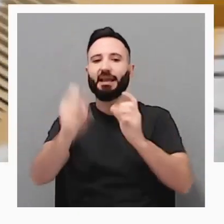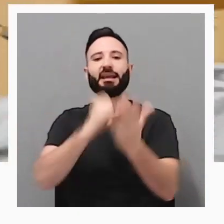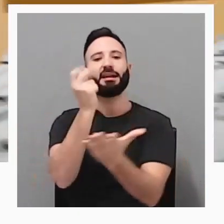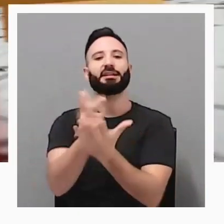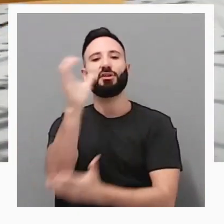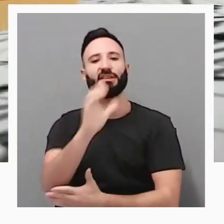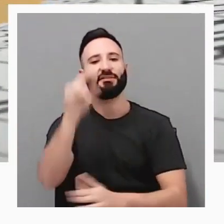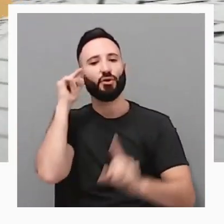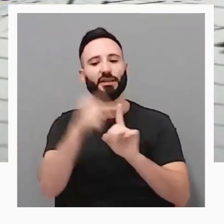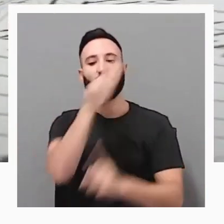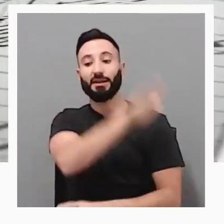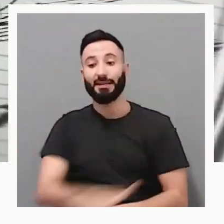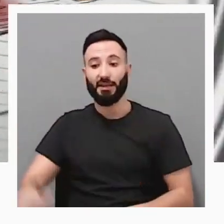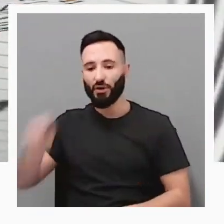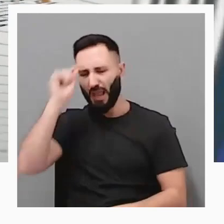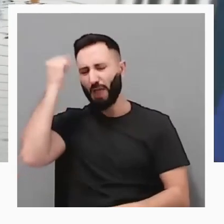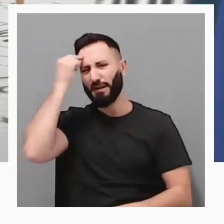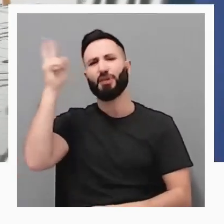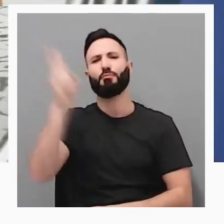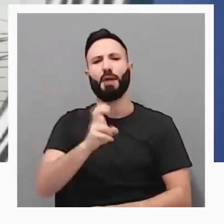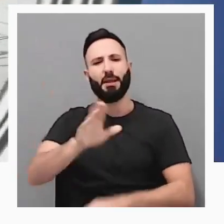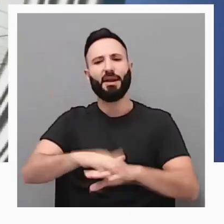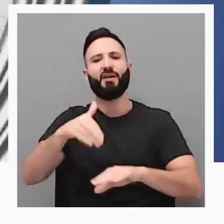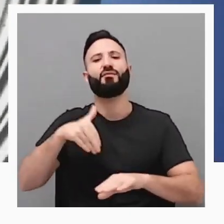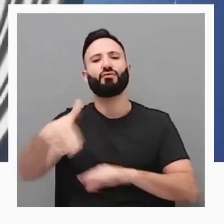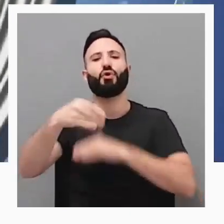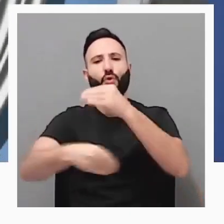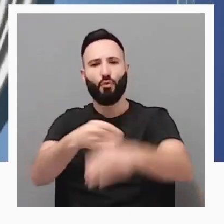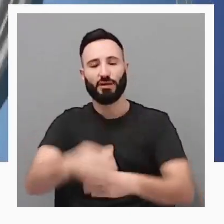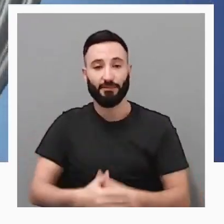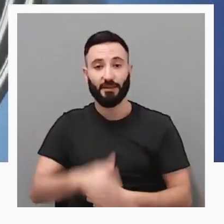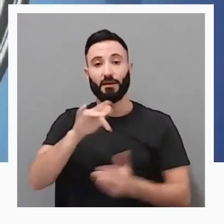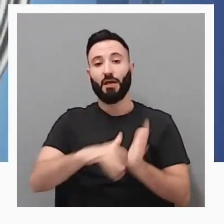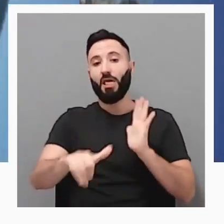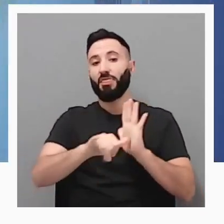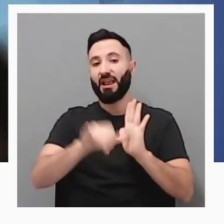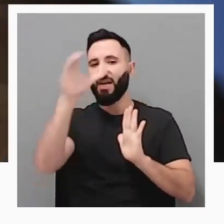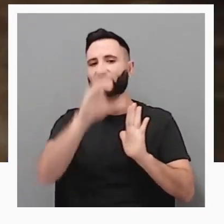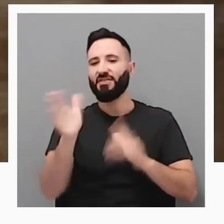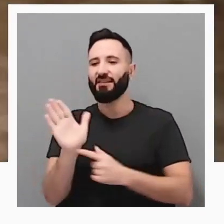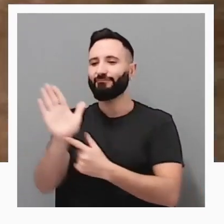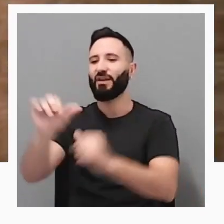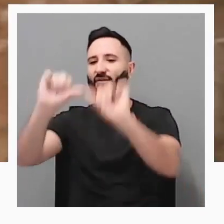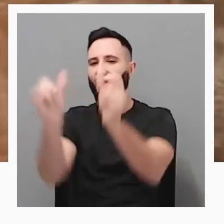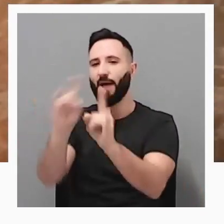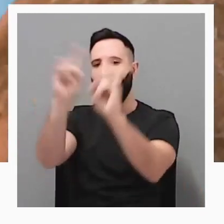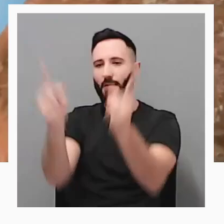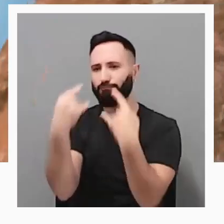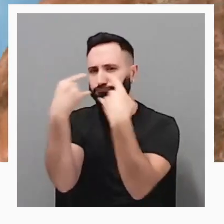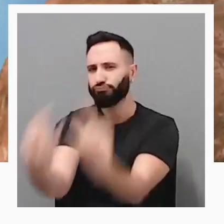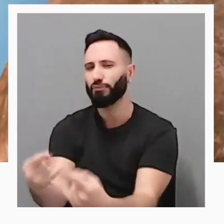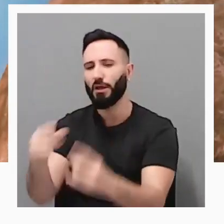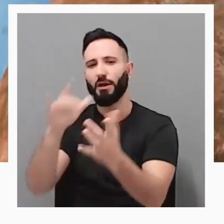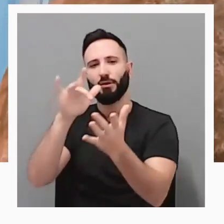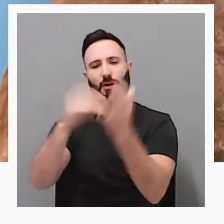peques desarrollen habilidades muy útiles para su futuro. Les acercamos la ciencia de forma atractiva, práctica e interactiva, por